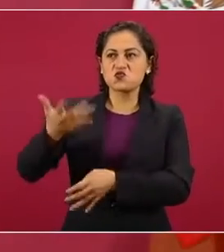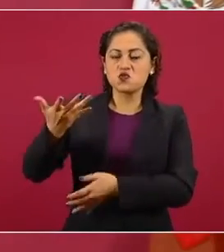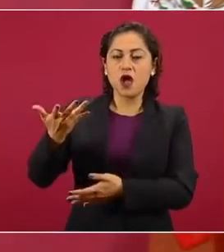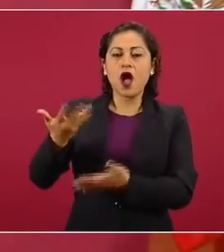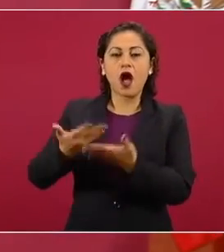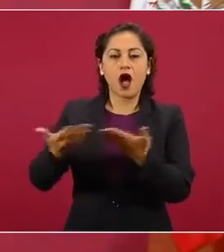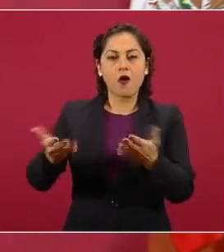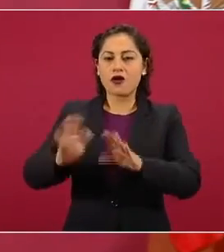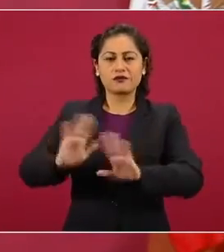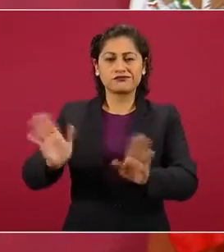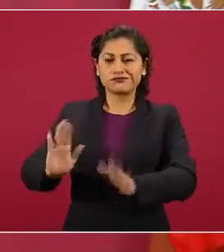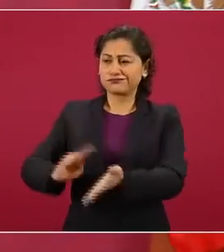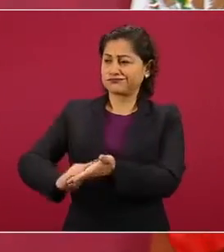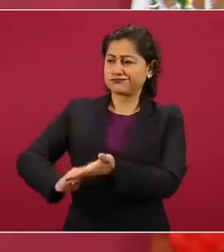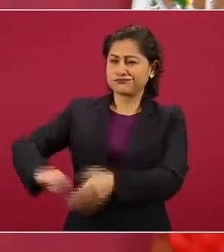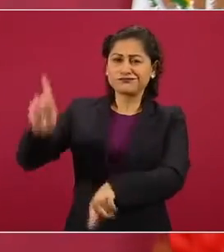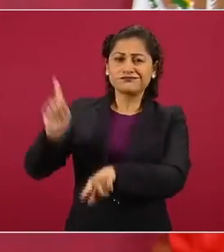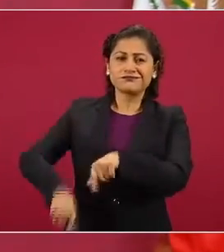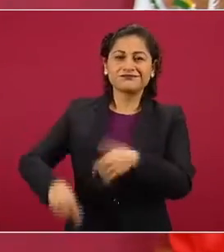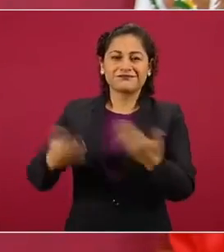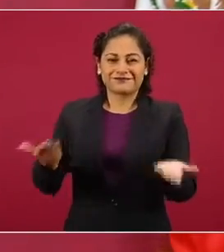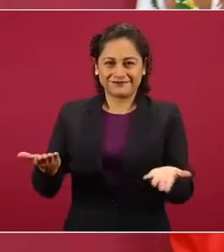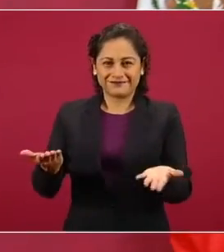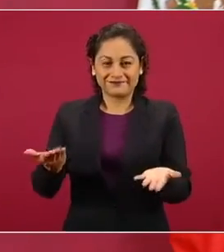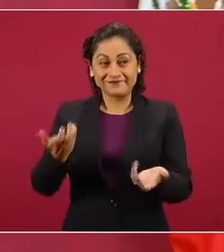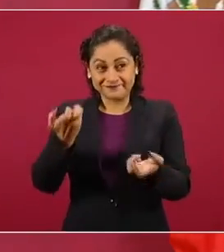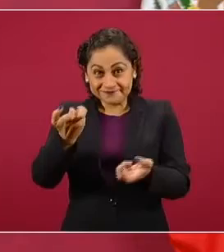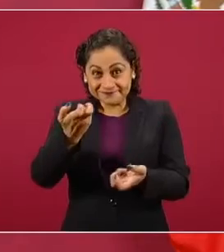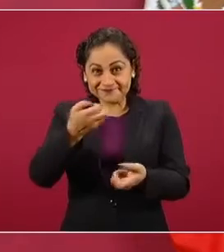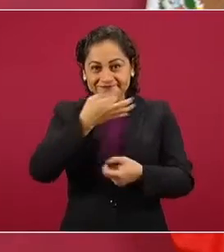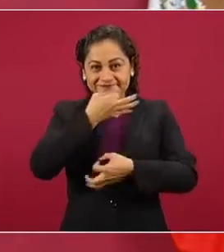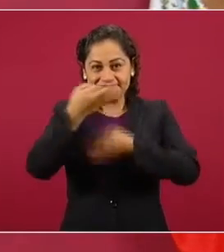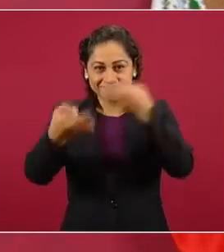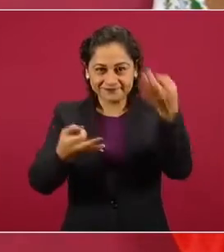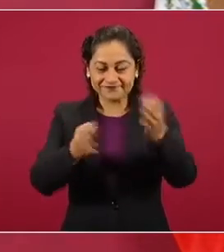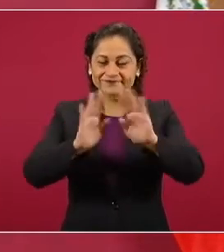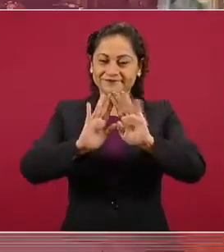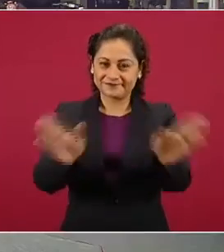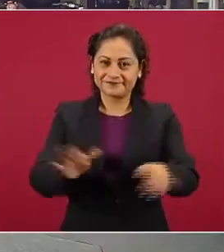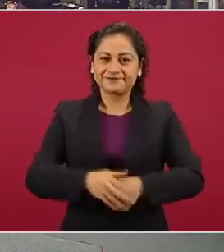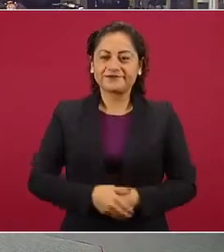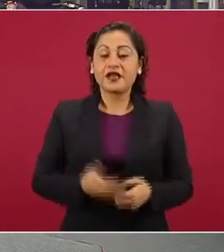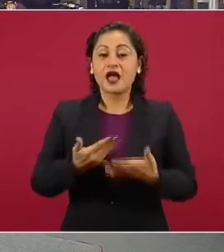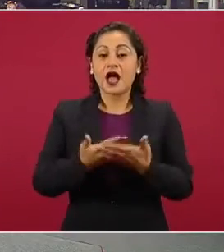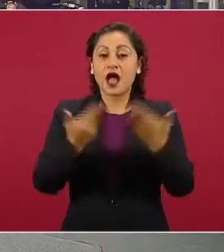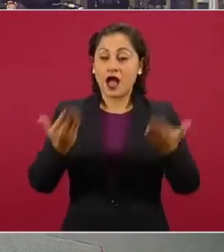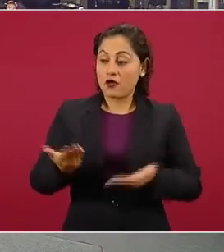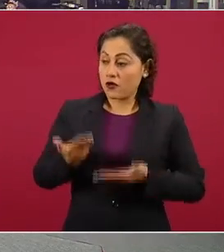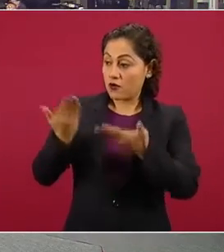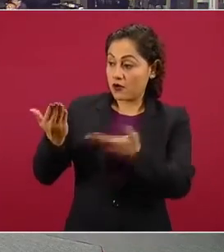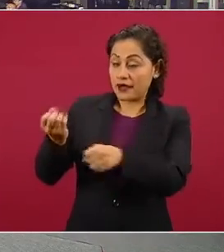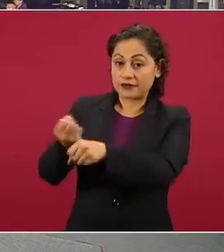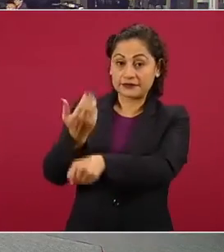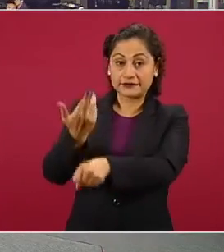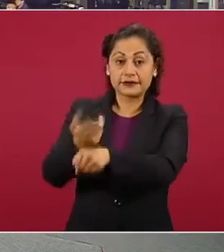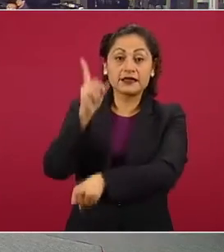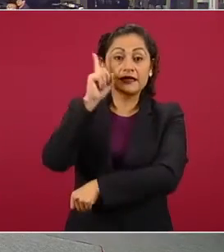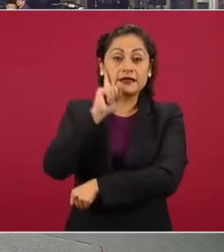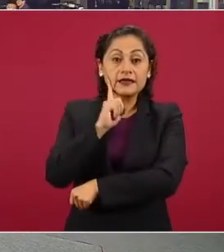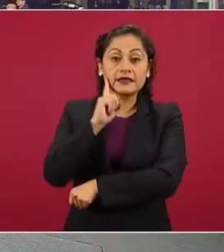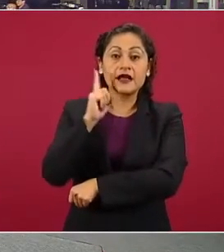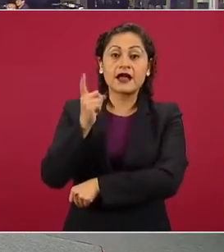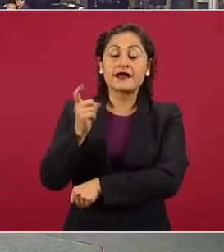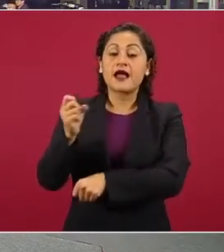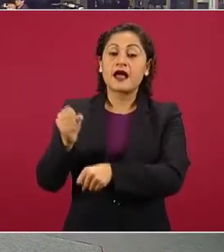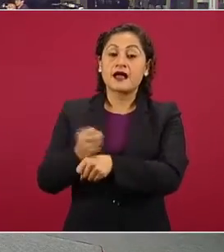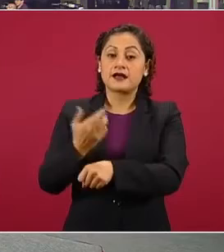estos temas. Vamos a escuchar a la secretaria de Economía, Graciela Márquez,